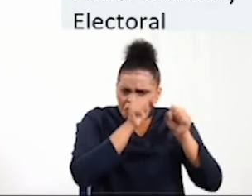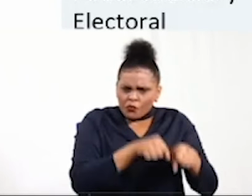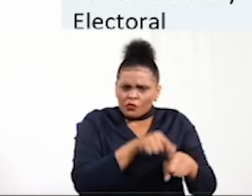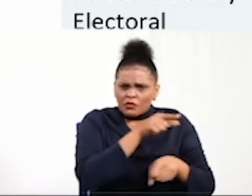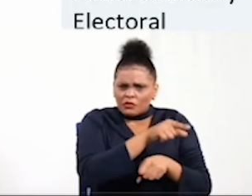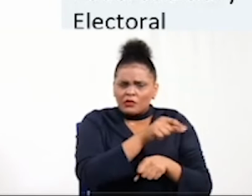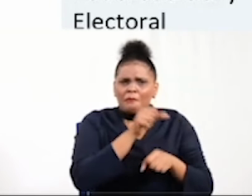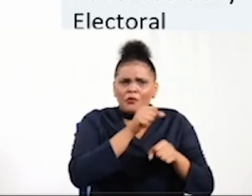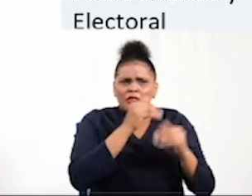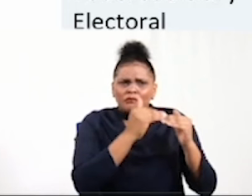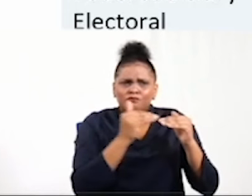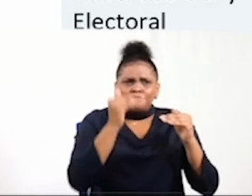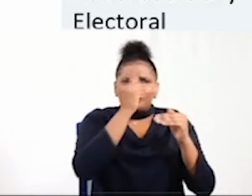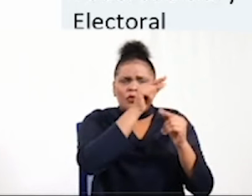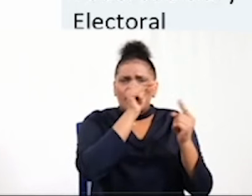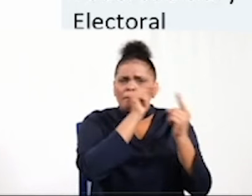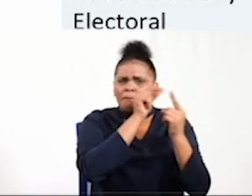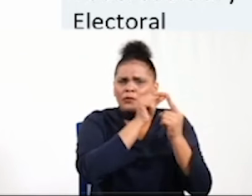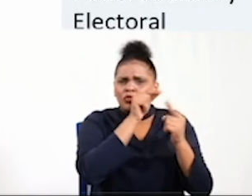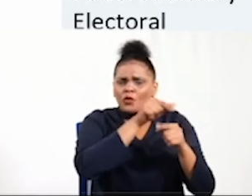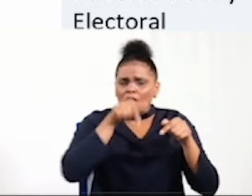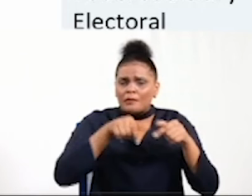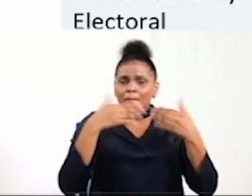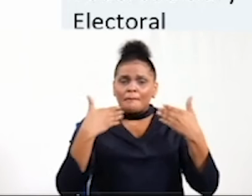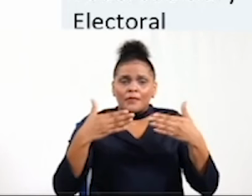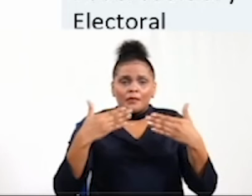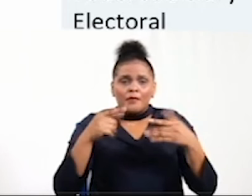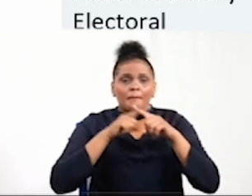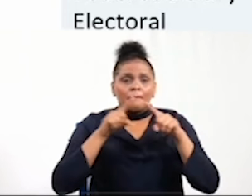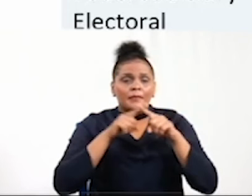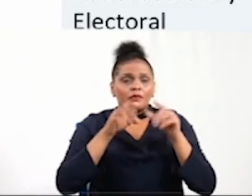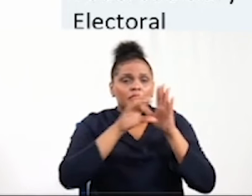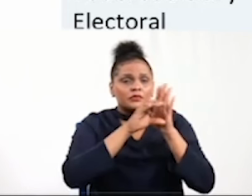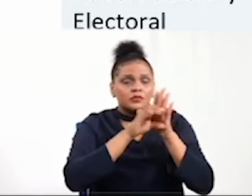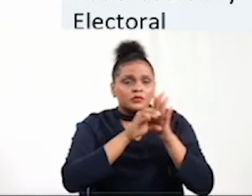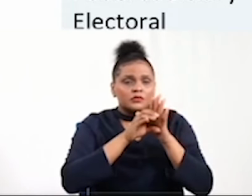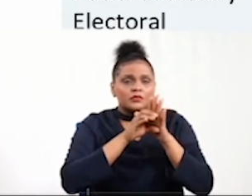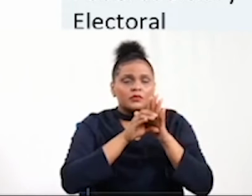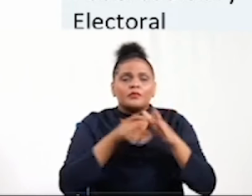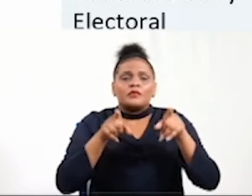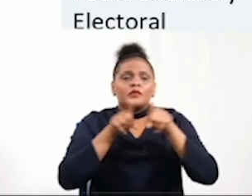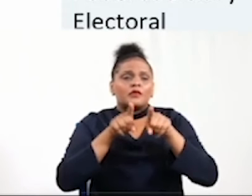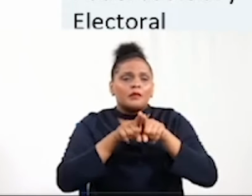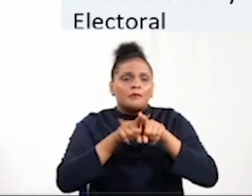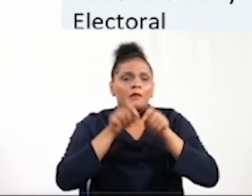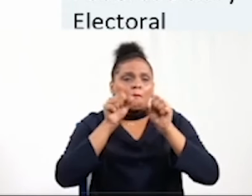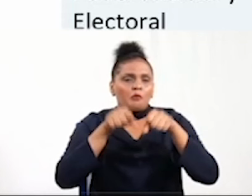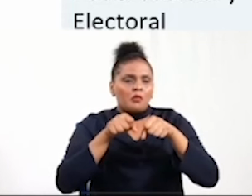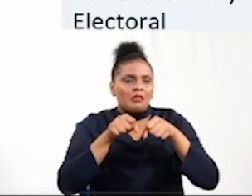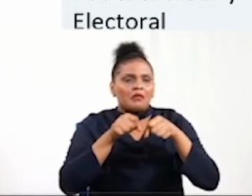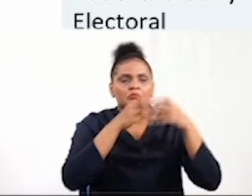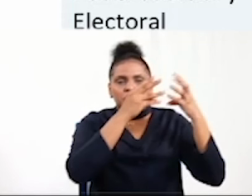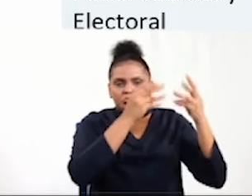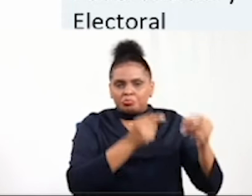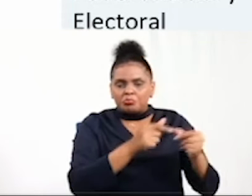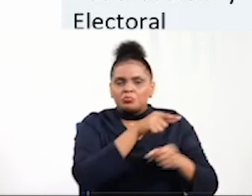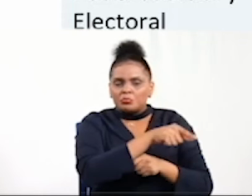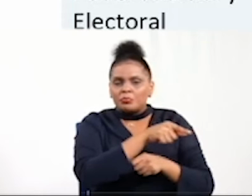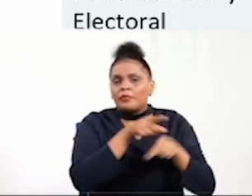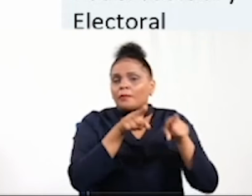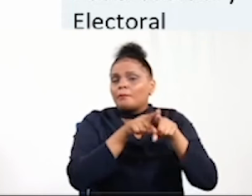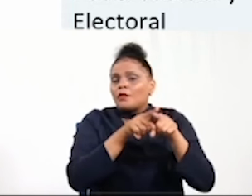de la mayor puntuación a panamá en este aspecto y tampoco contaban con una ley contra la discriminación entonces la